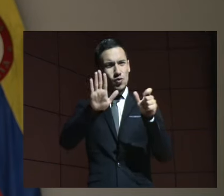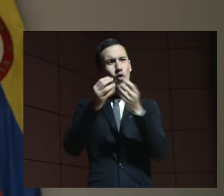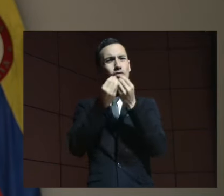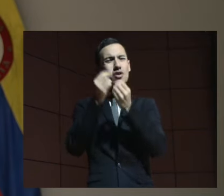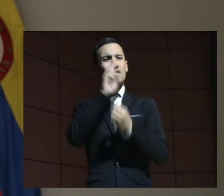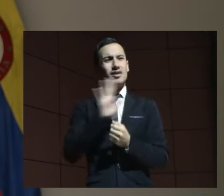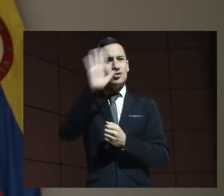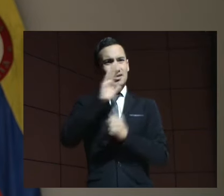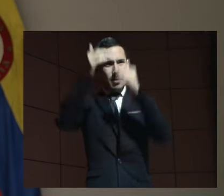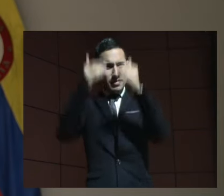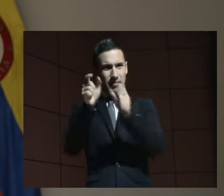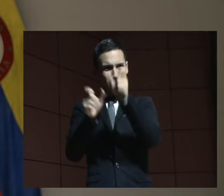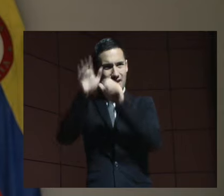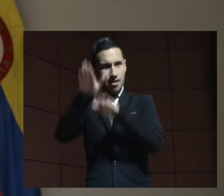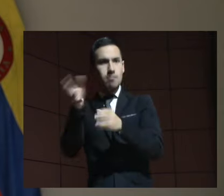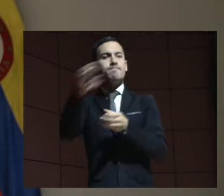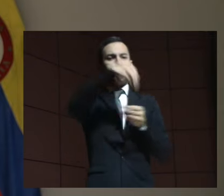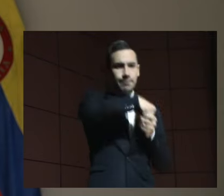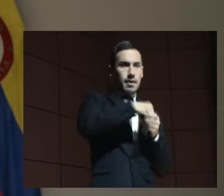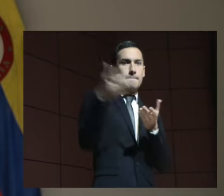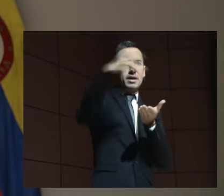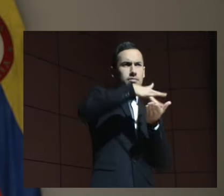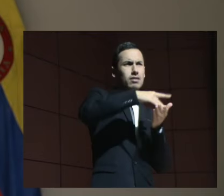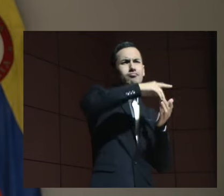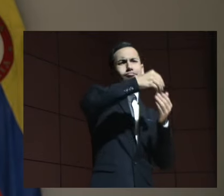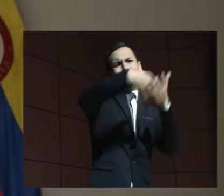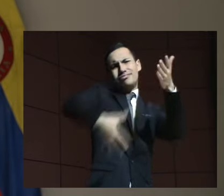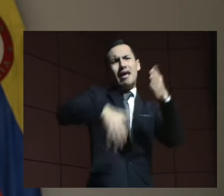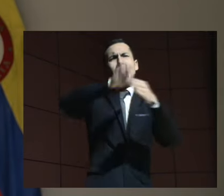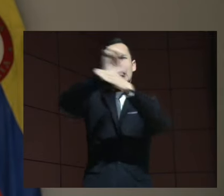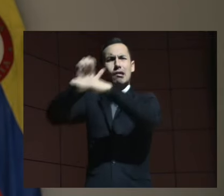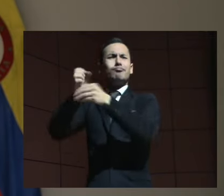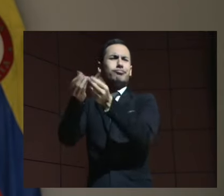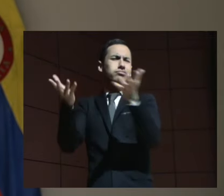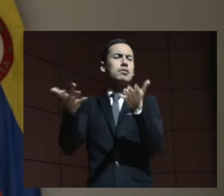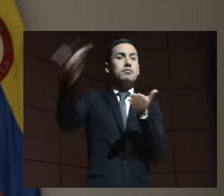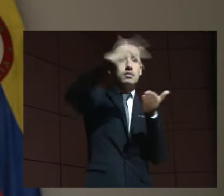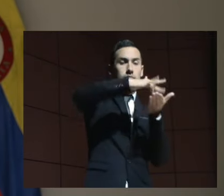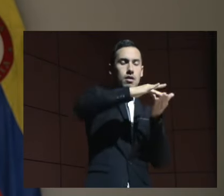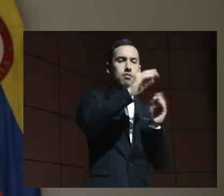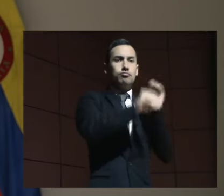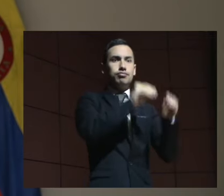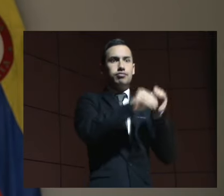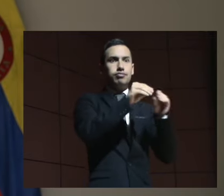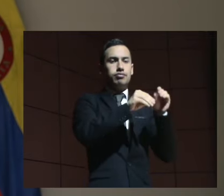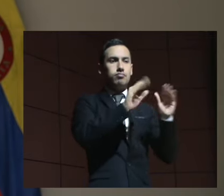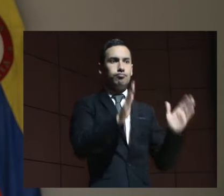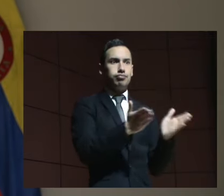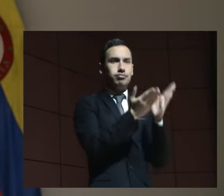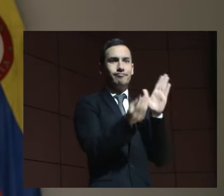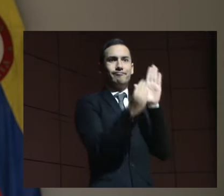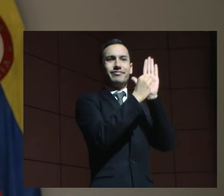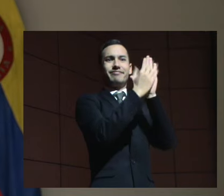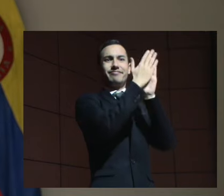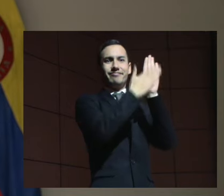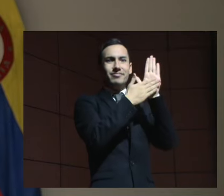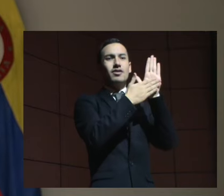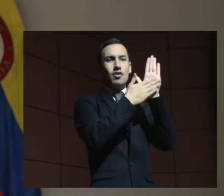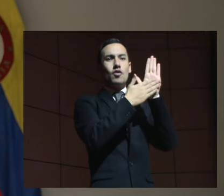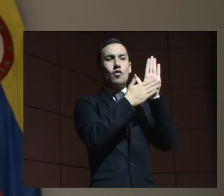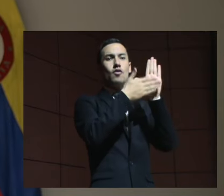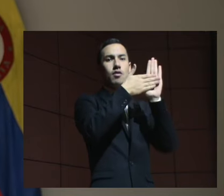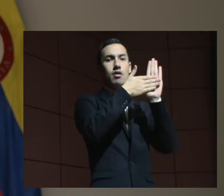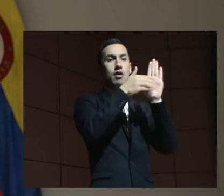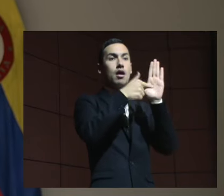con discapacidad en el Consejo Nacional de Discapacidad y muchas entidades más que han logrado tener un